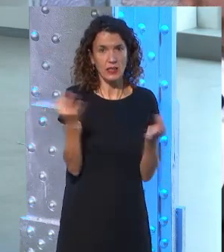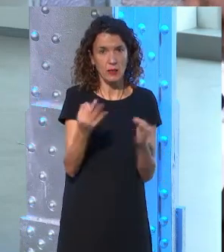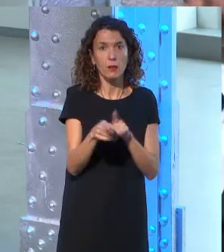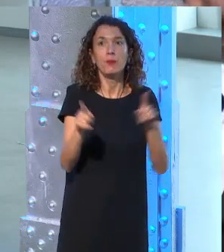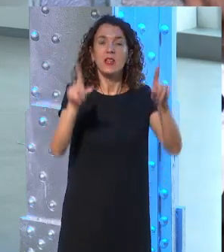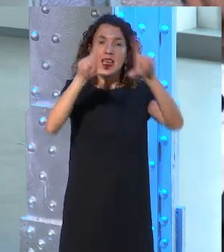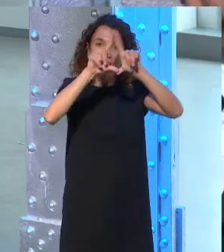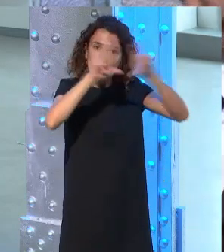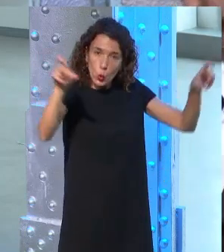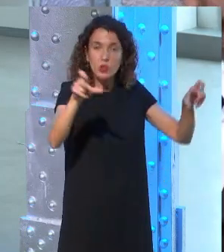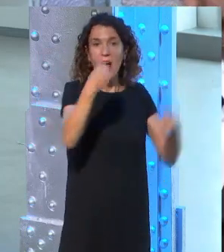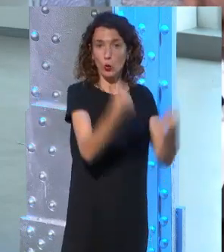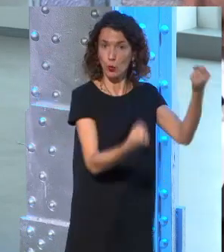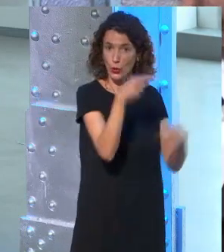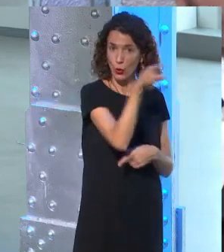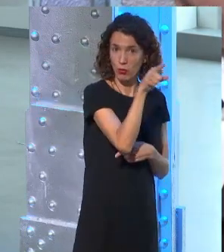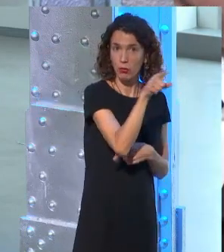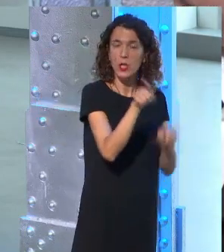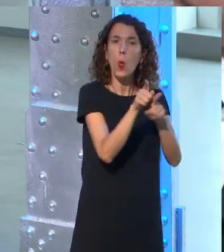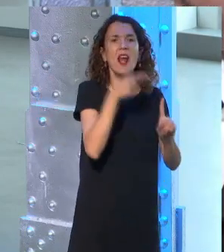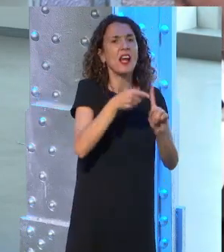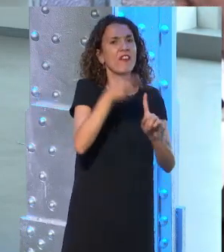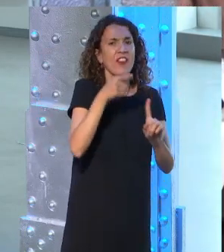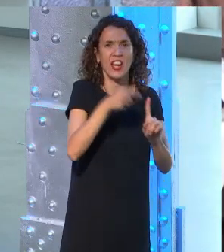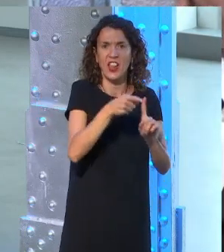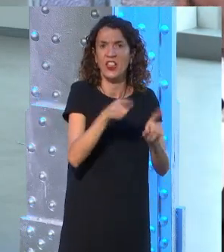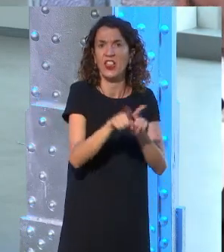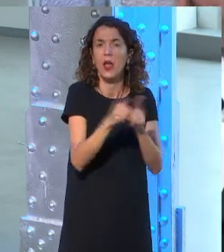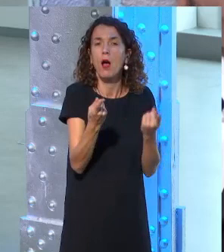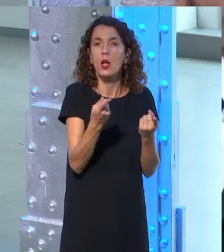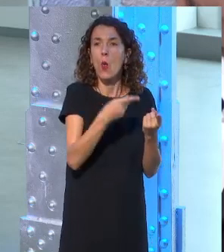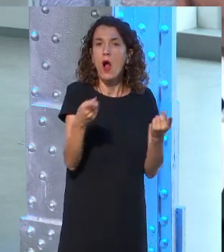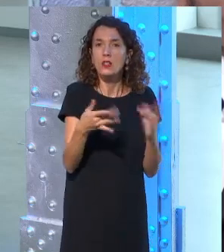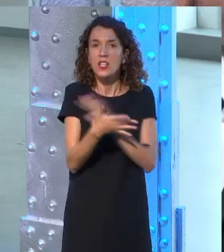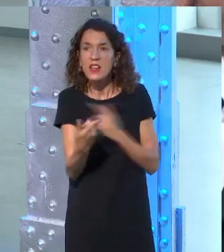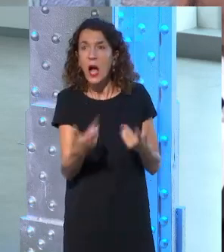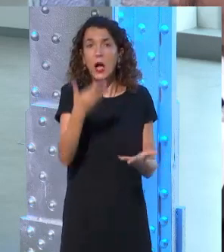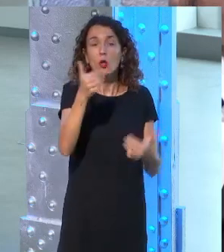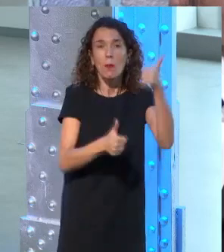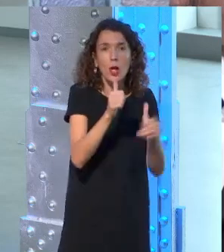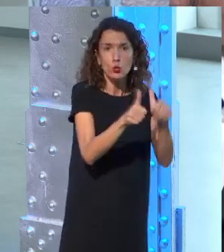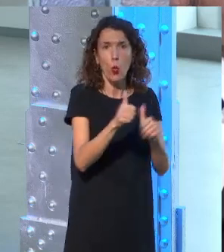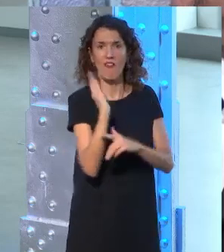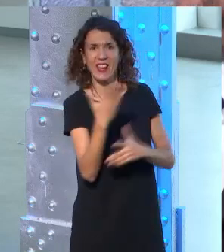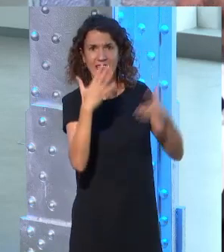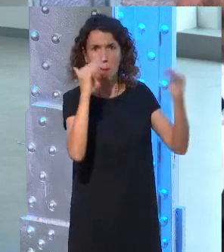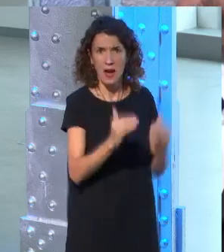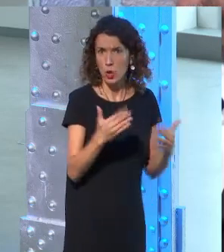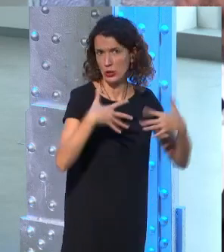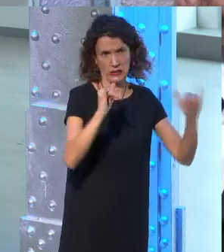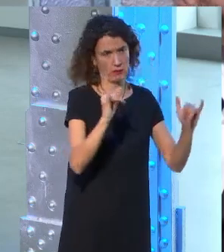la industria de automoción como referencia sin poner en riesgo su competitividad.